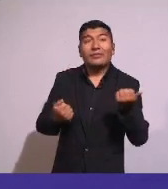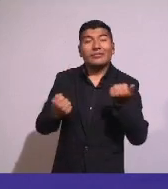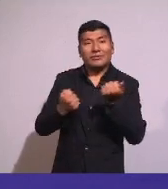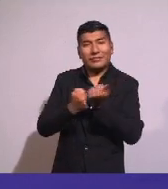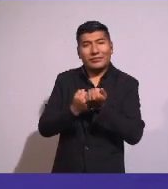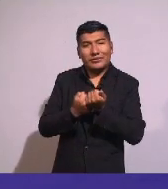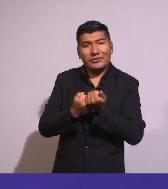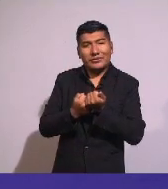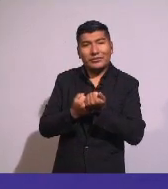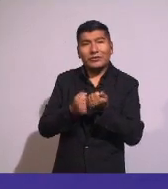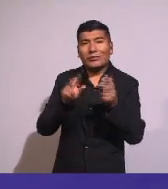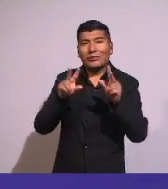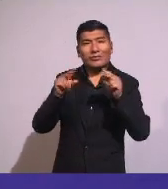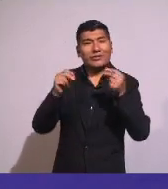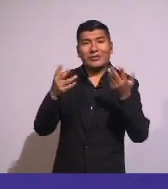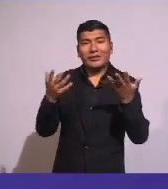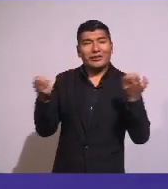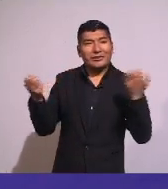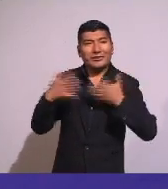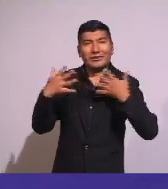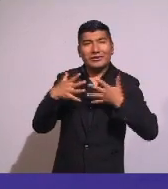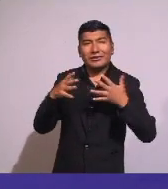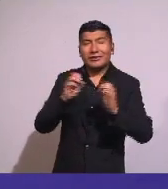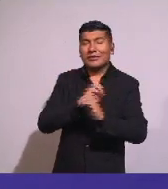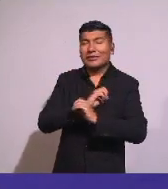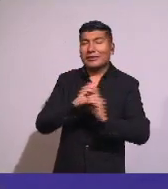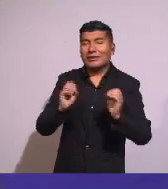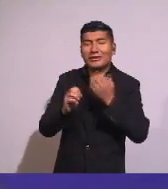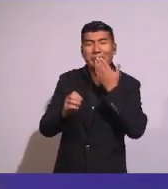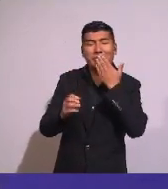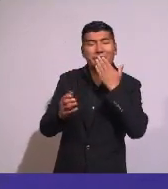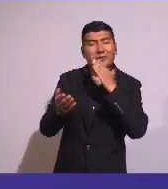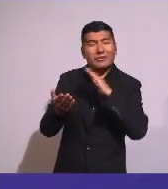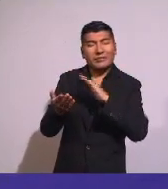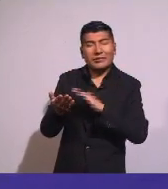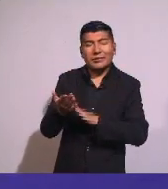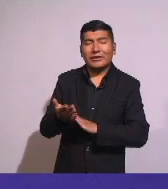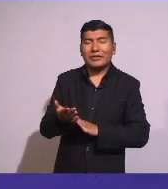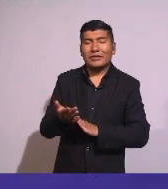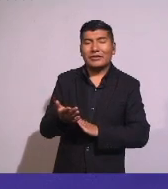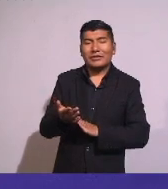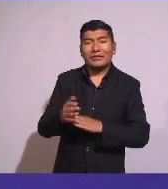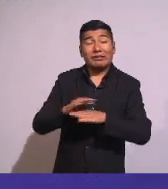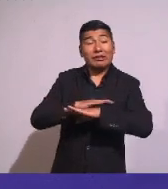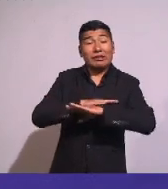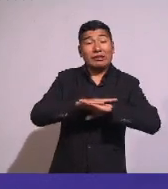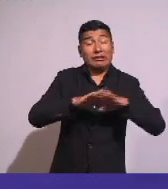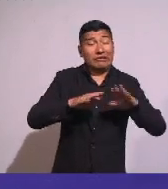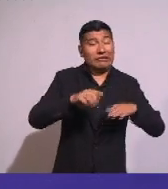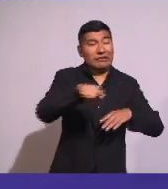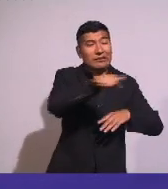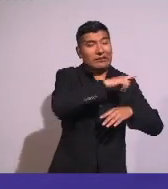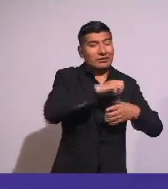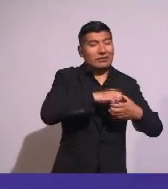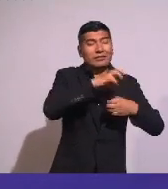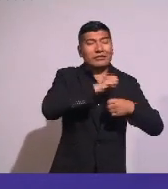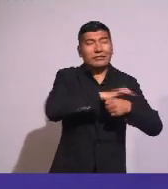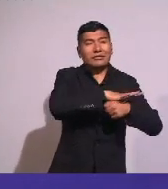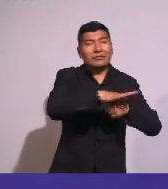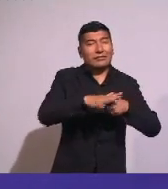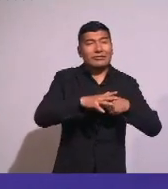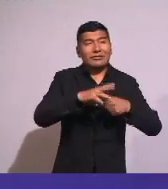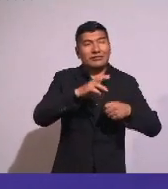no tendremos miedo a ningún mal ni siquiera a ninguna epidemia